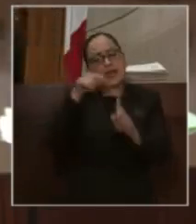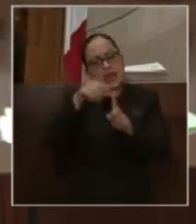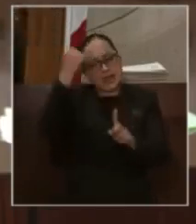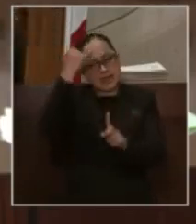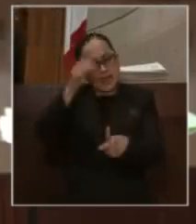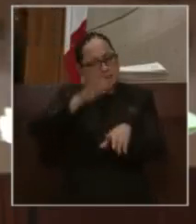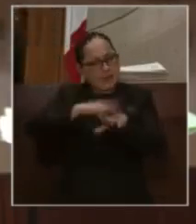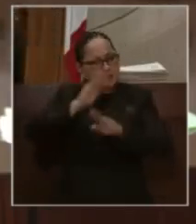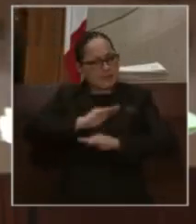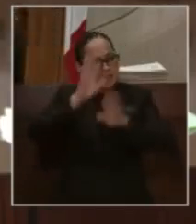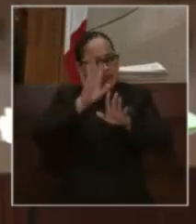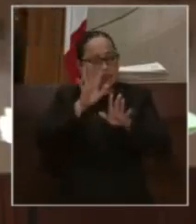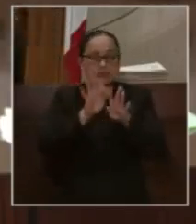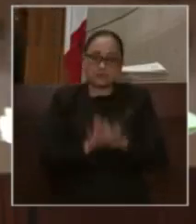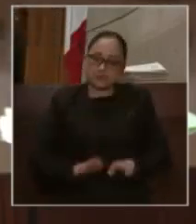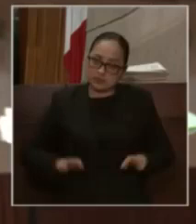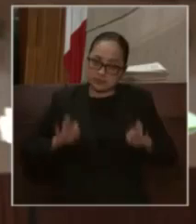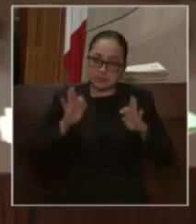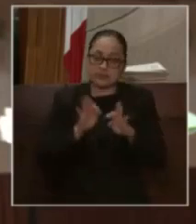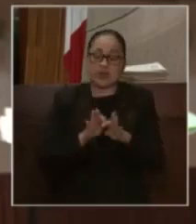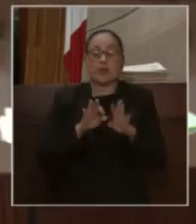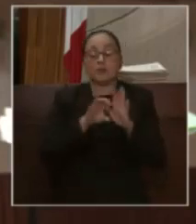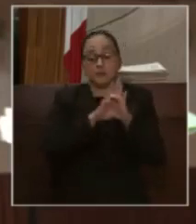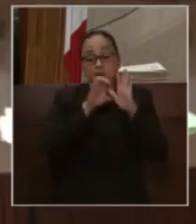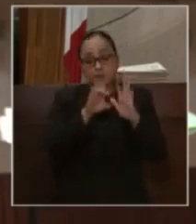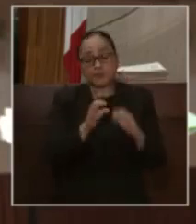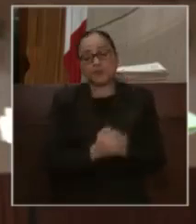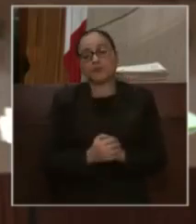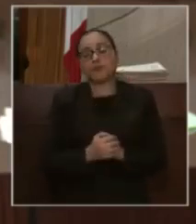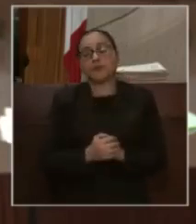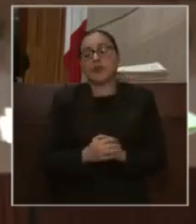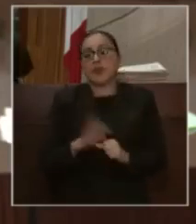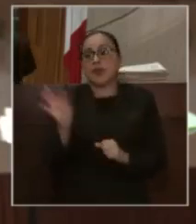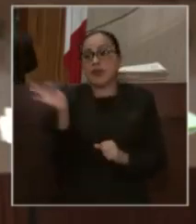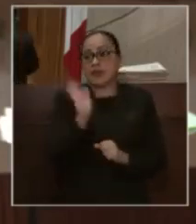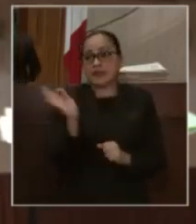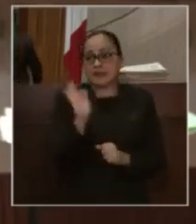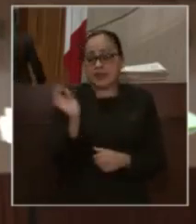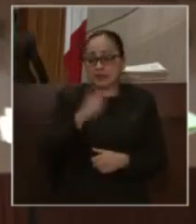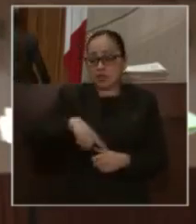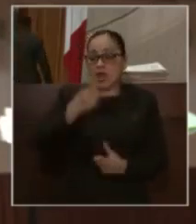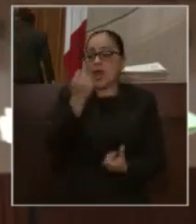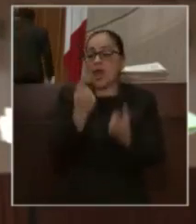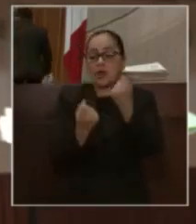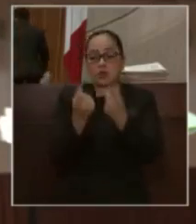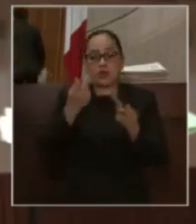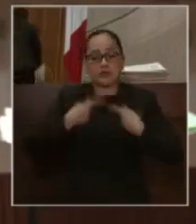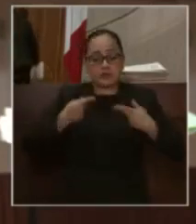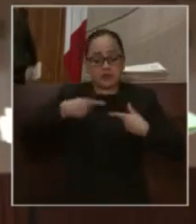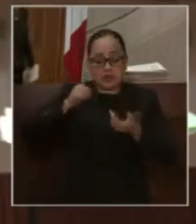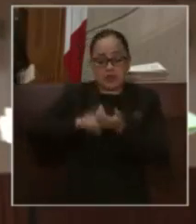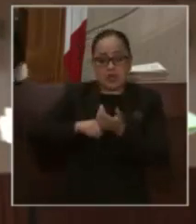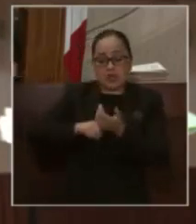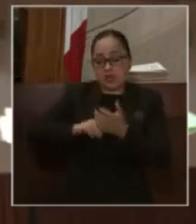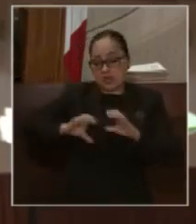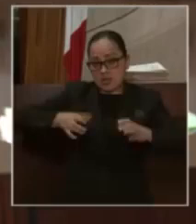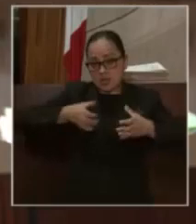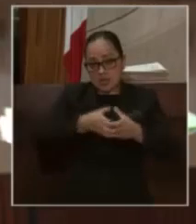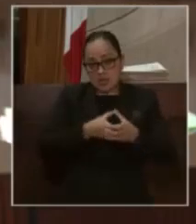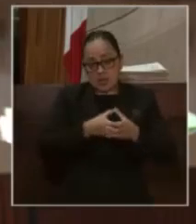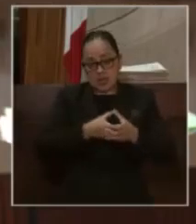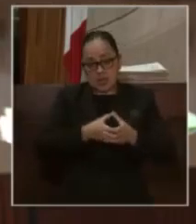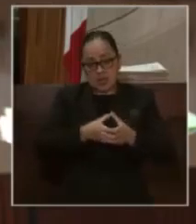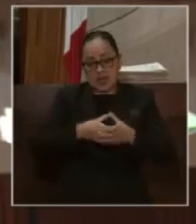que me parece fundamental. El hecho de que hayan sido determinados miembros de un comité, perdón, de